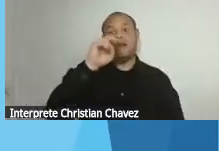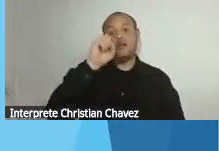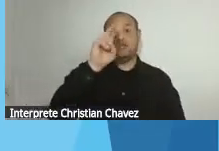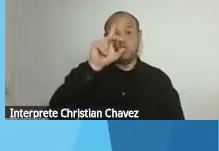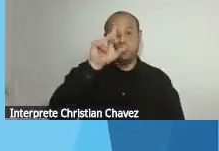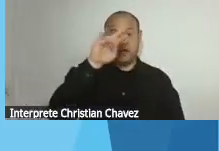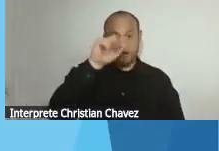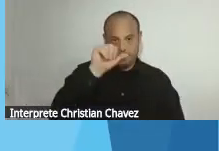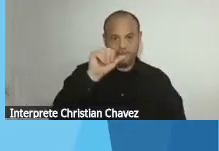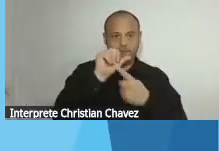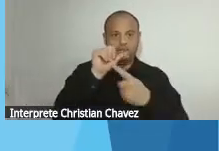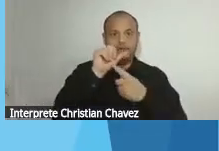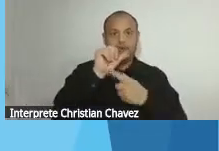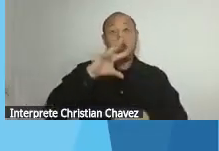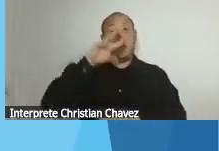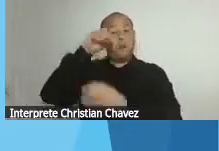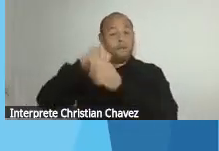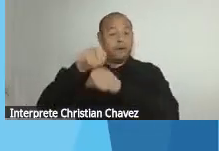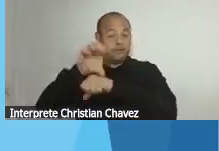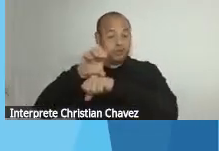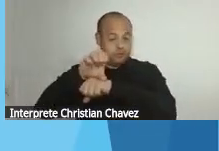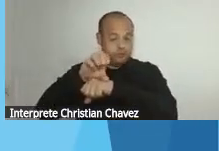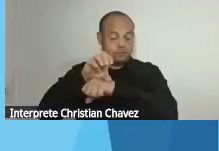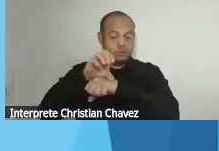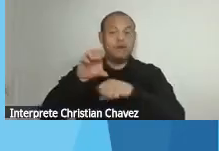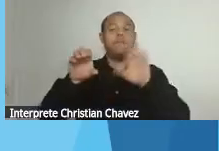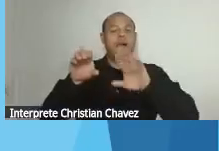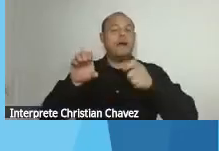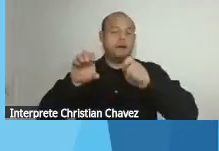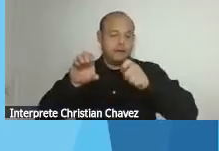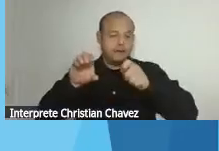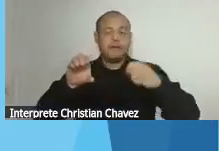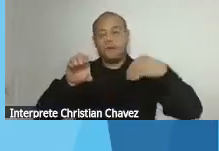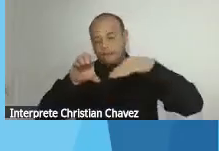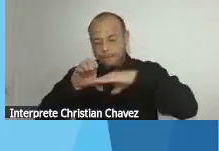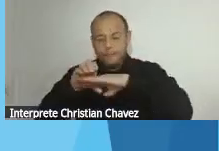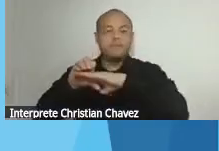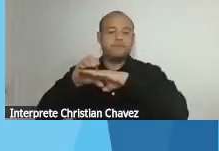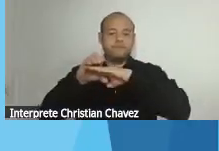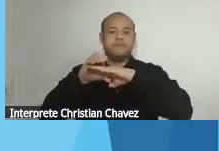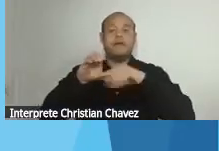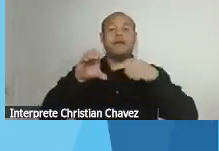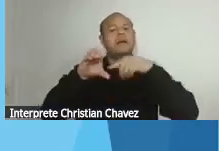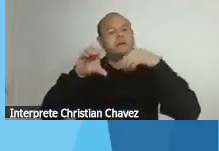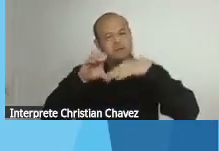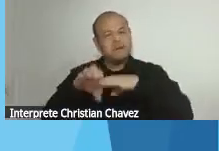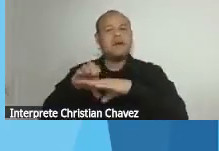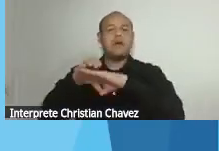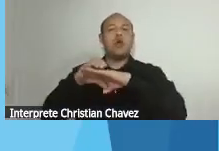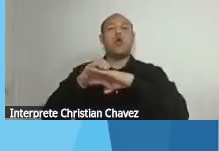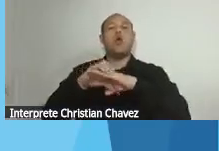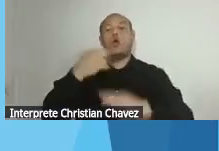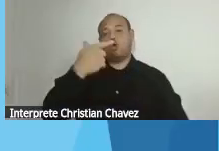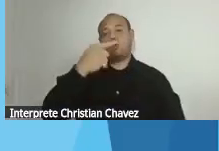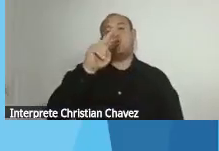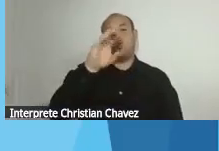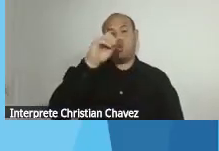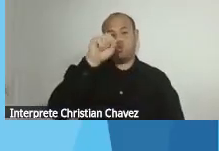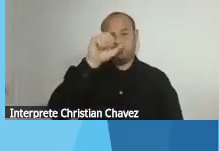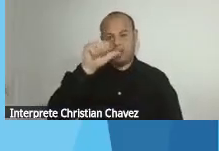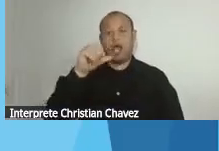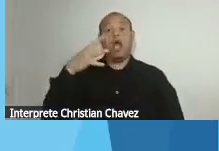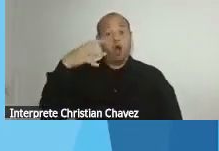la célula, otra vez abre como una puertecita y deja entrar la glucosa de la sangre a la célula, ¿no? Eso es lo